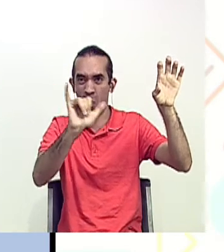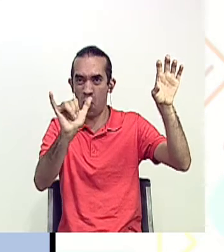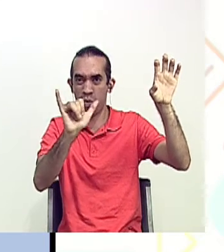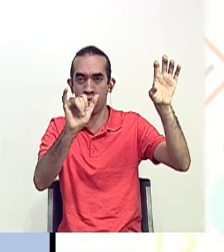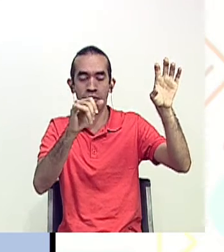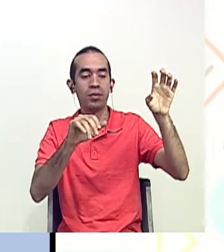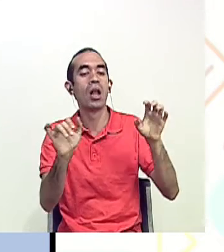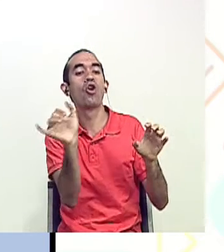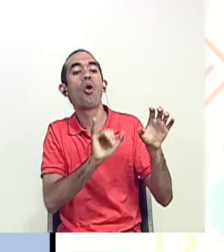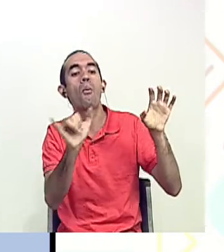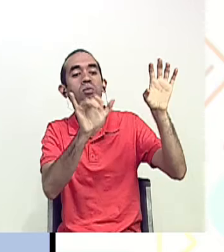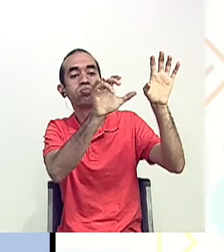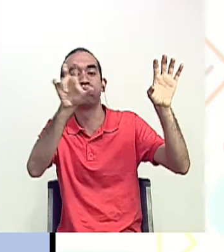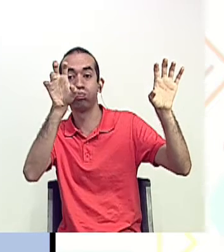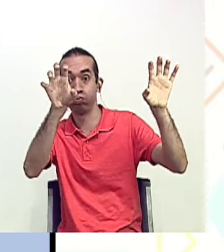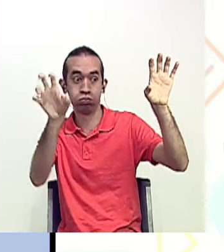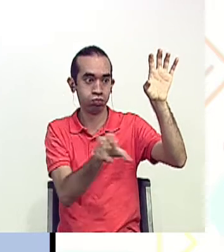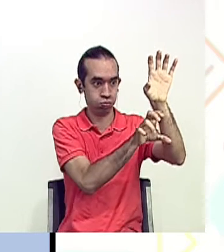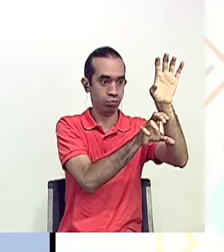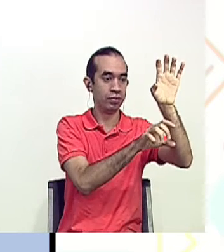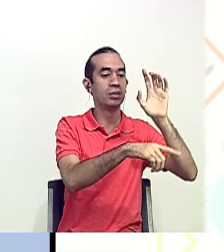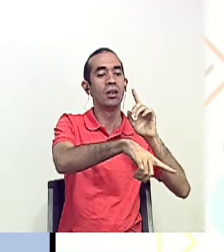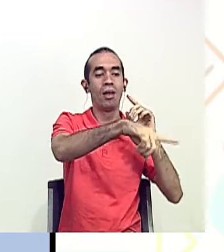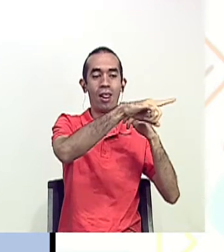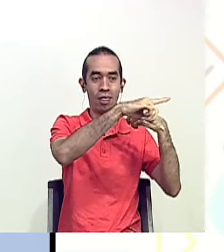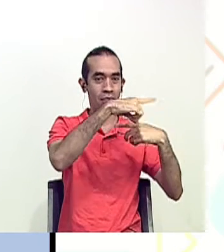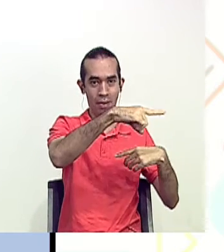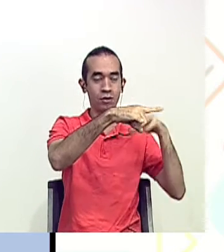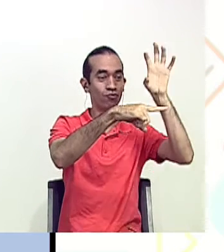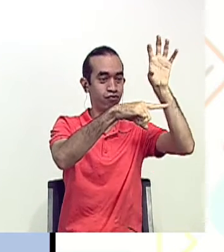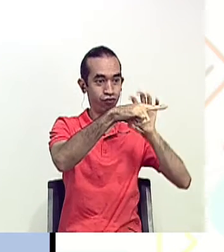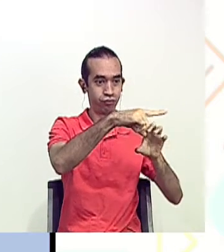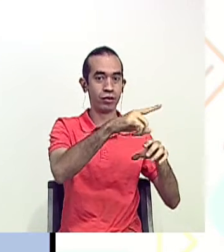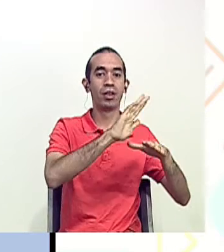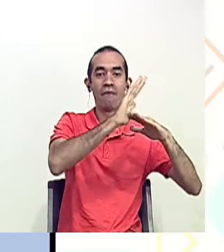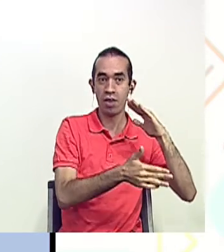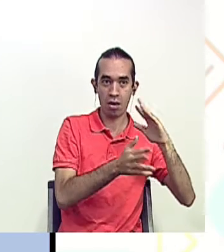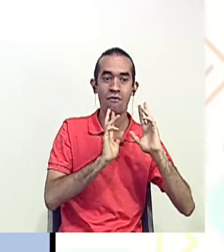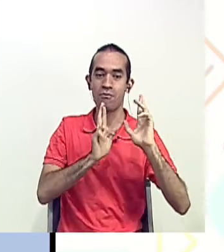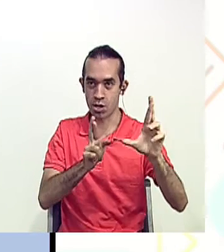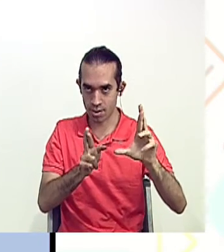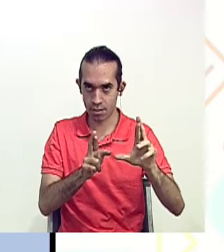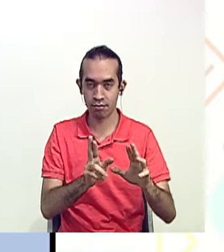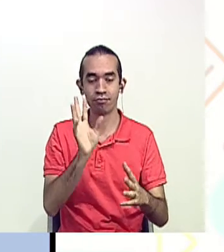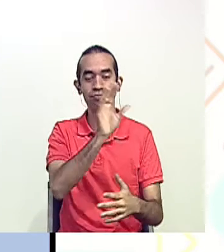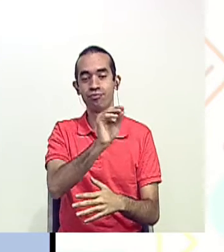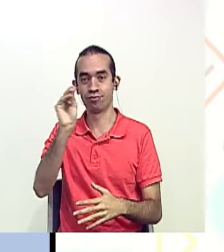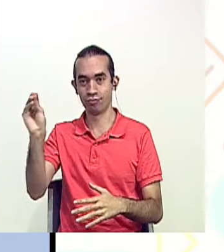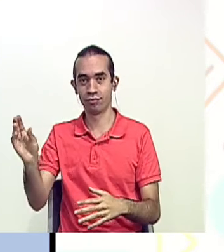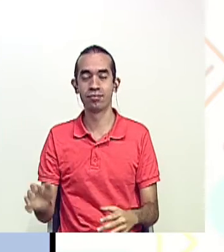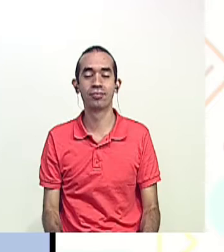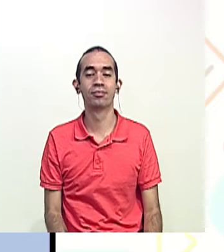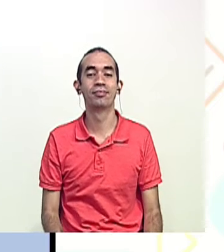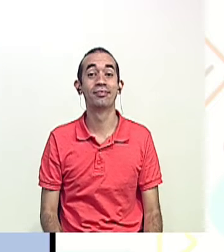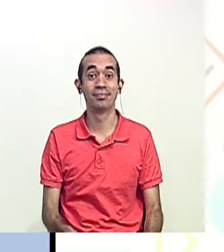término de la expresión original entre el factor común. Continuemos.